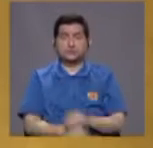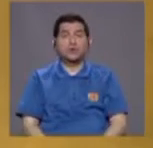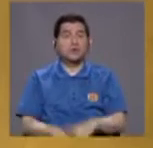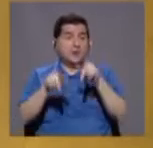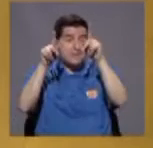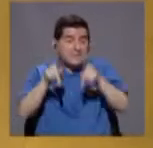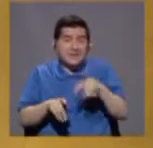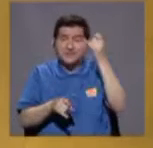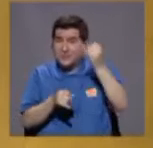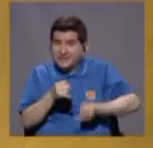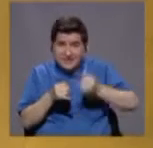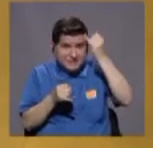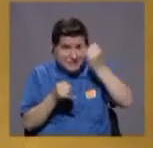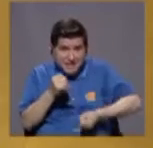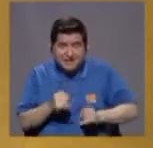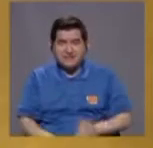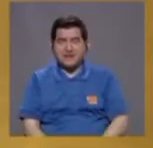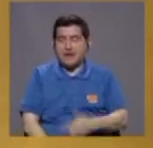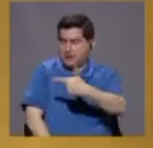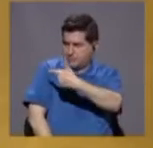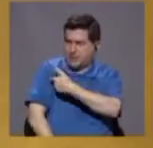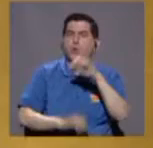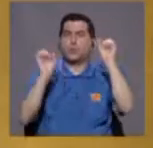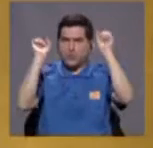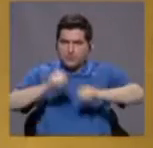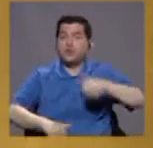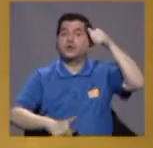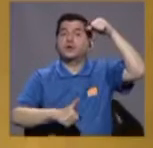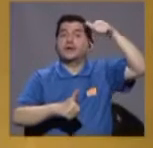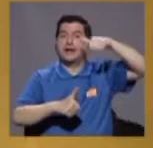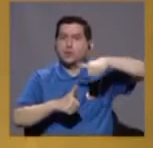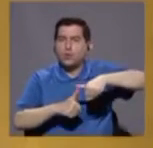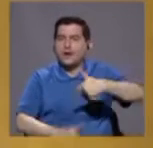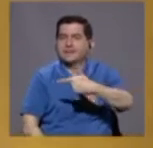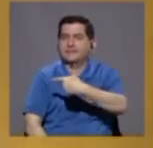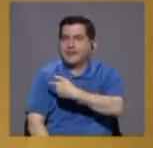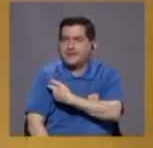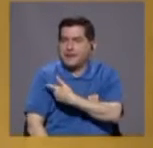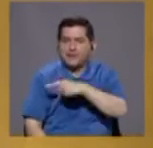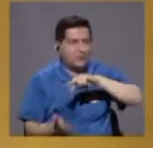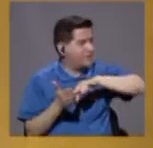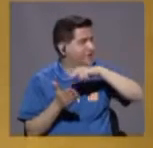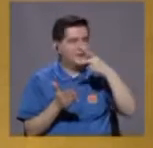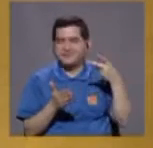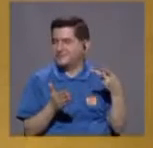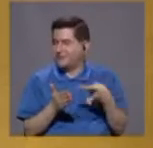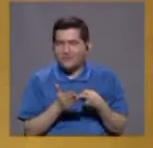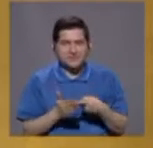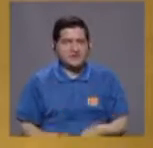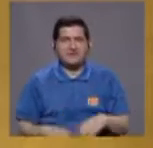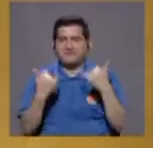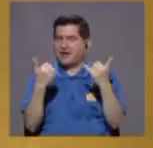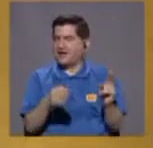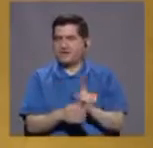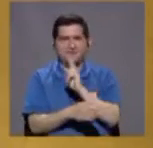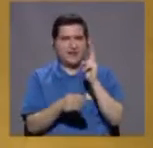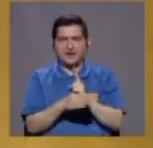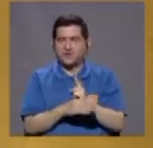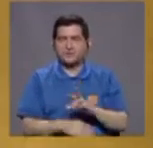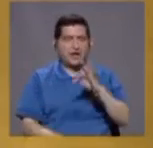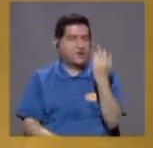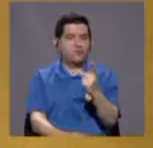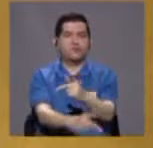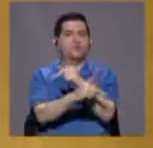que finalmente logren vacunarse, recuerden que la vacuna no significa dejar de usar las